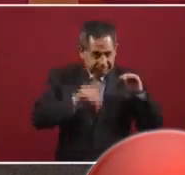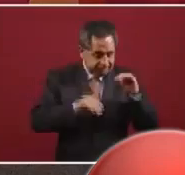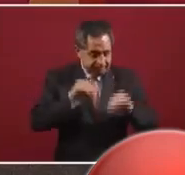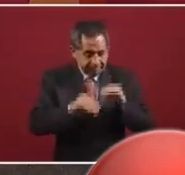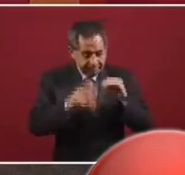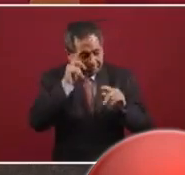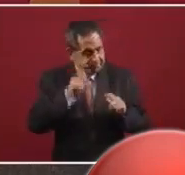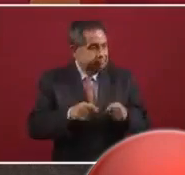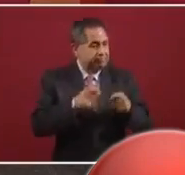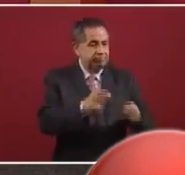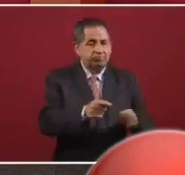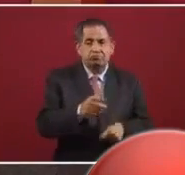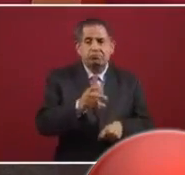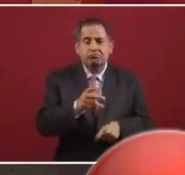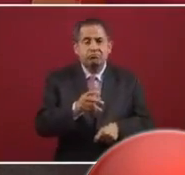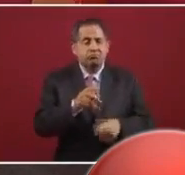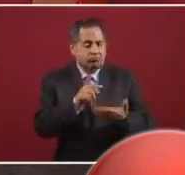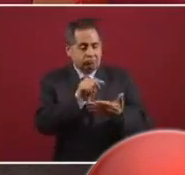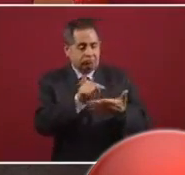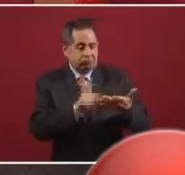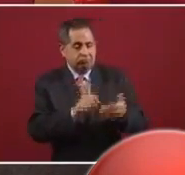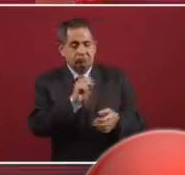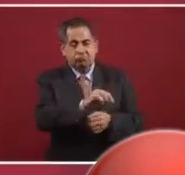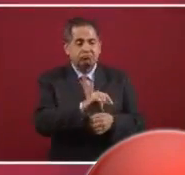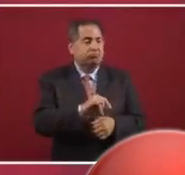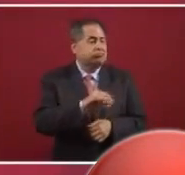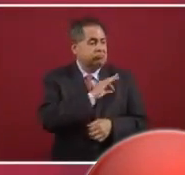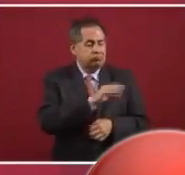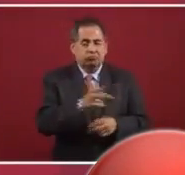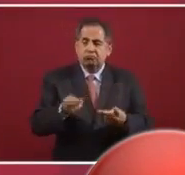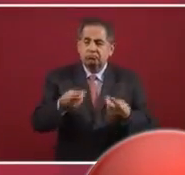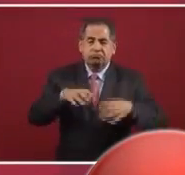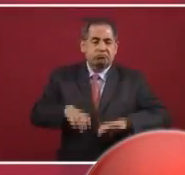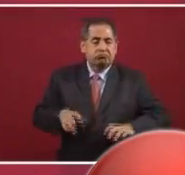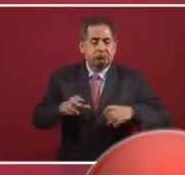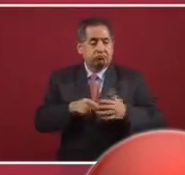para legalizar el saqueo,